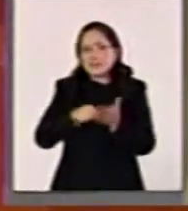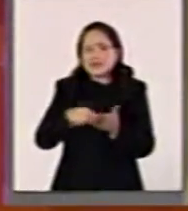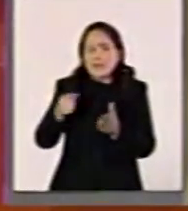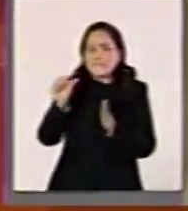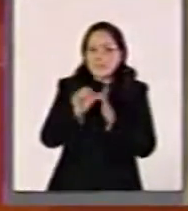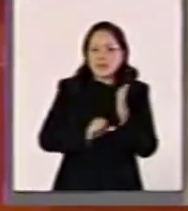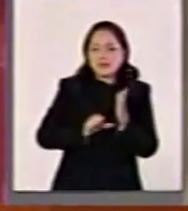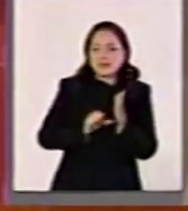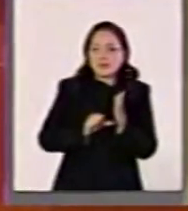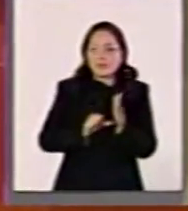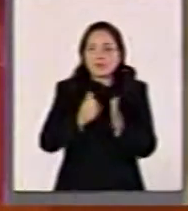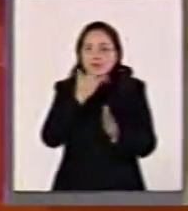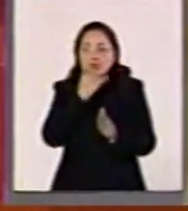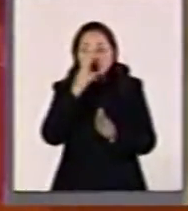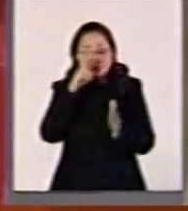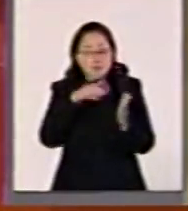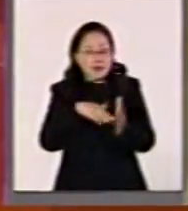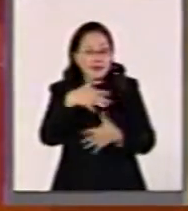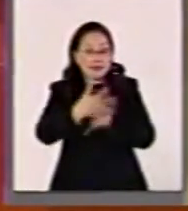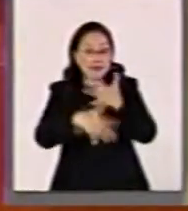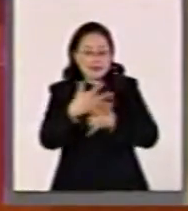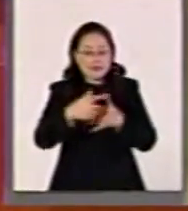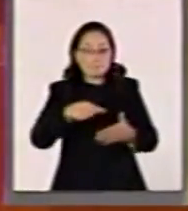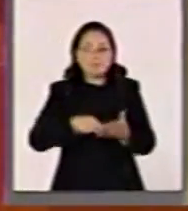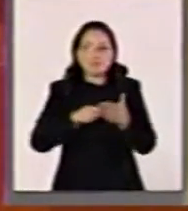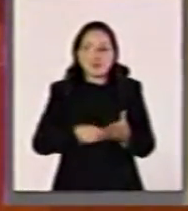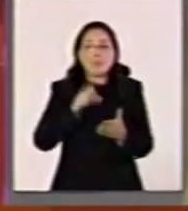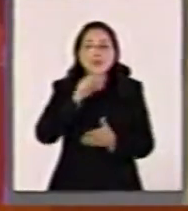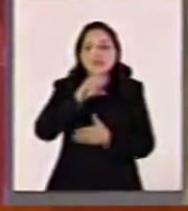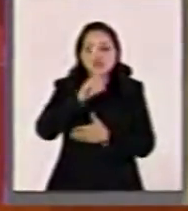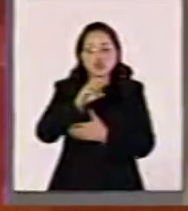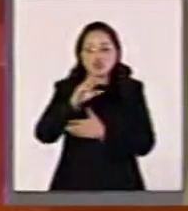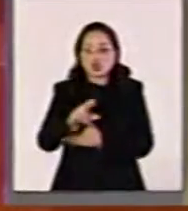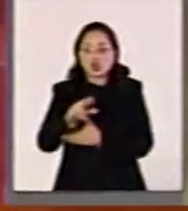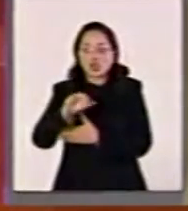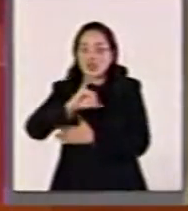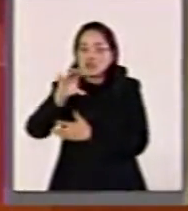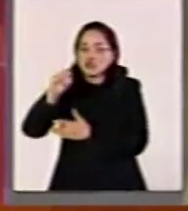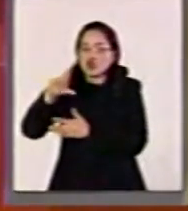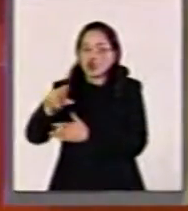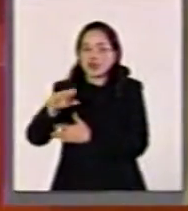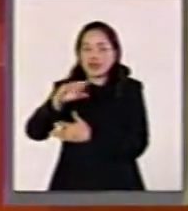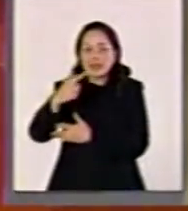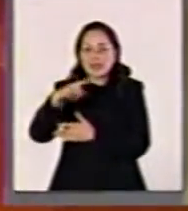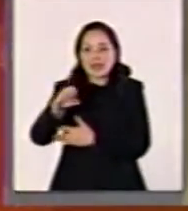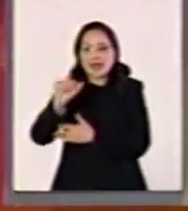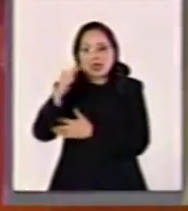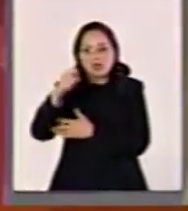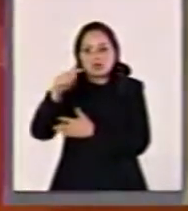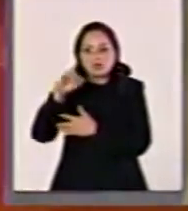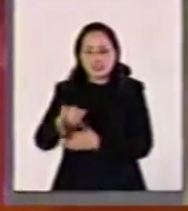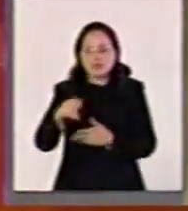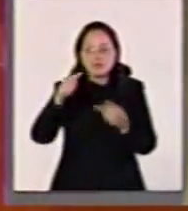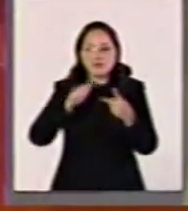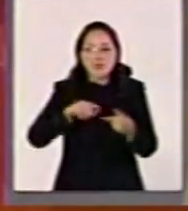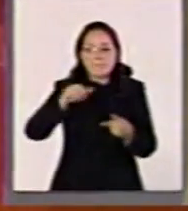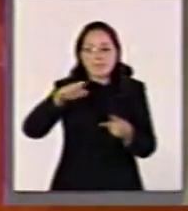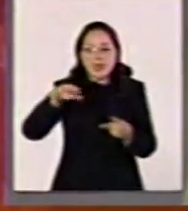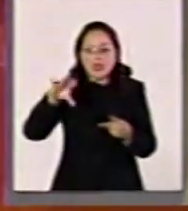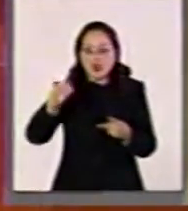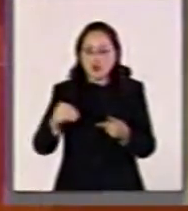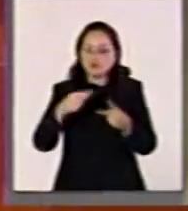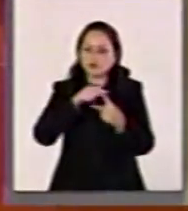de 2015, el doctor Jorge Agustín Bustamante y el doctor Marcos